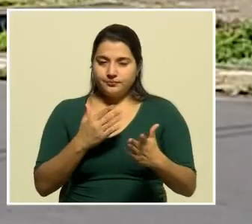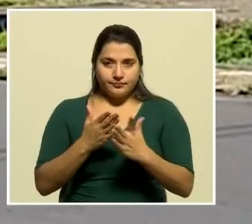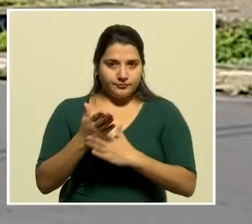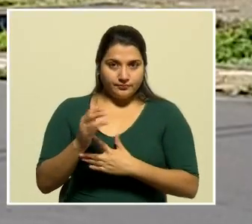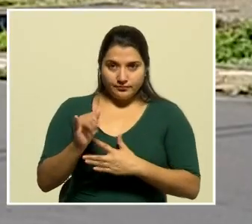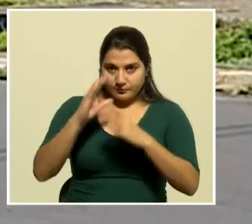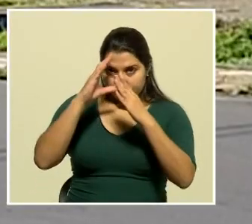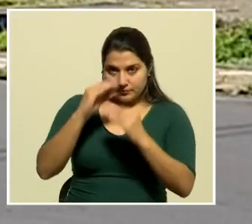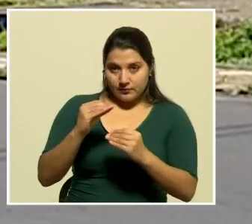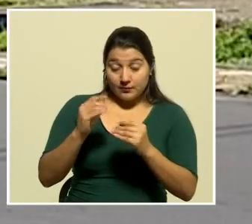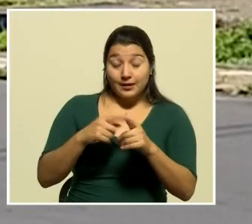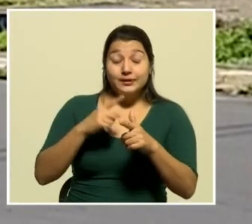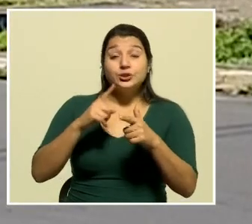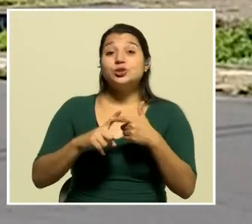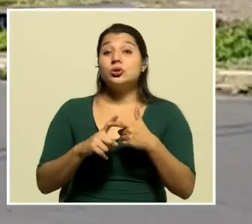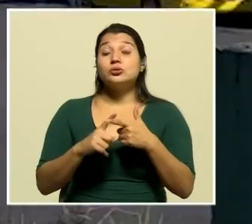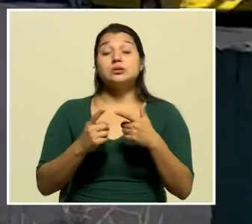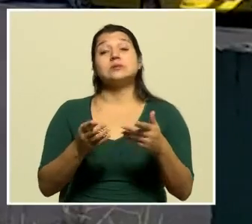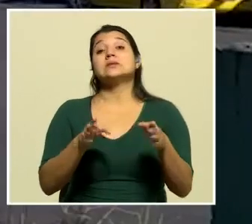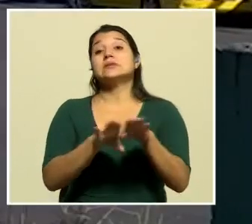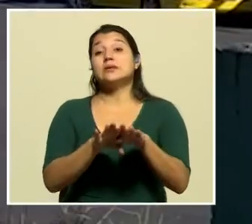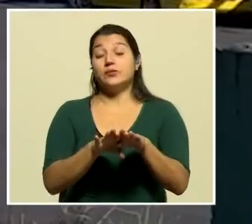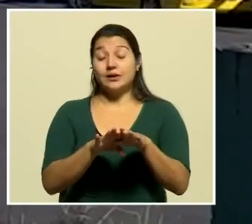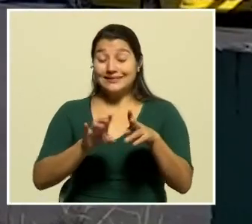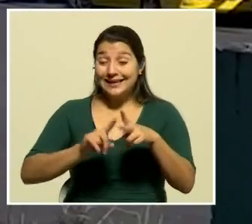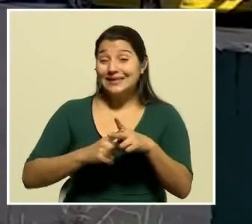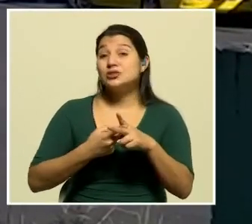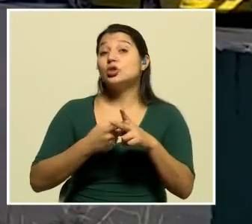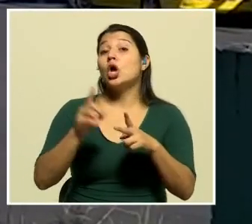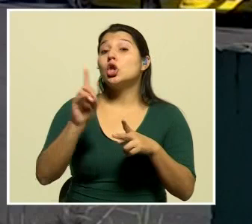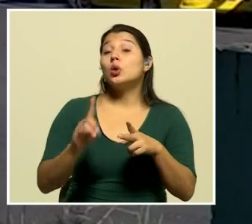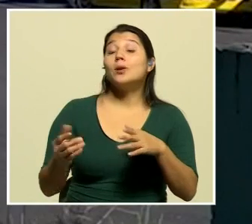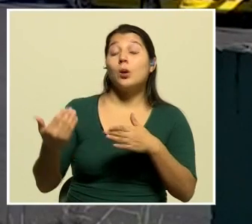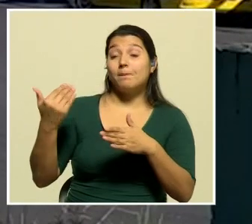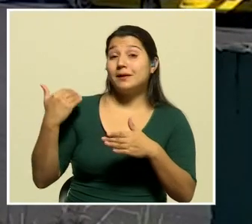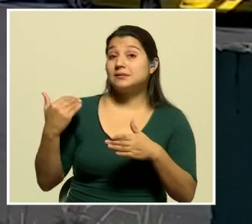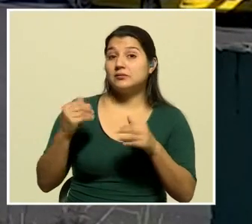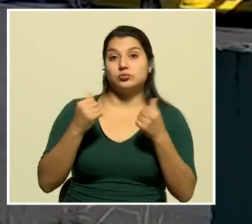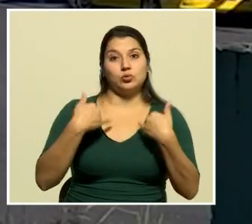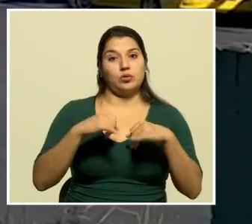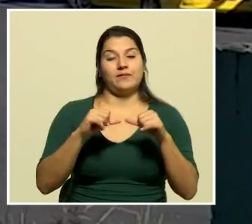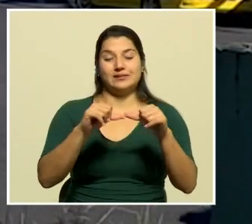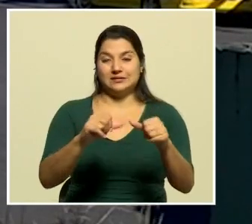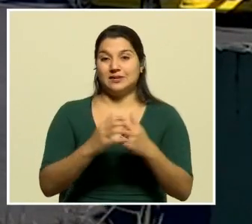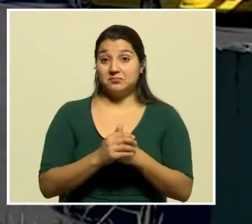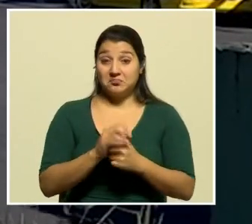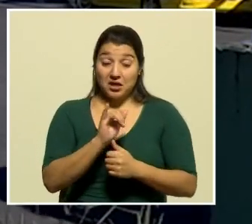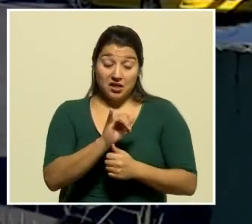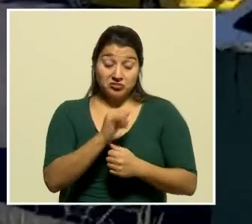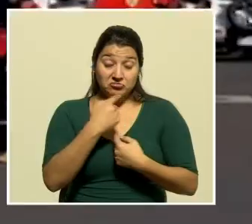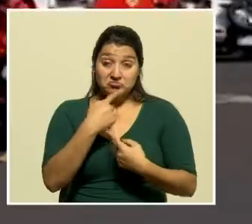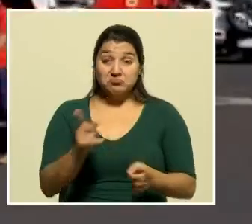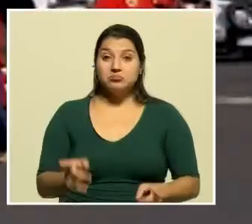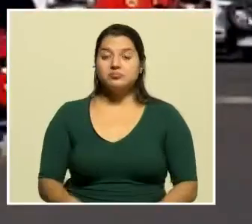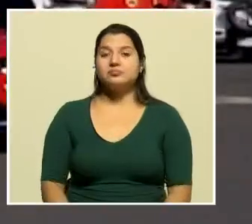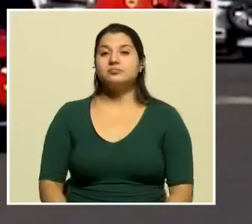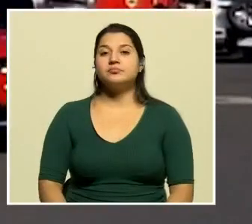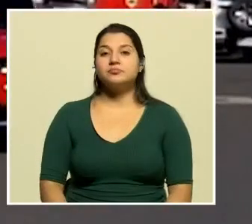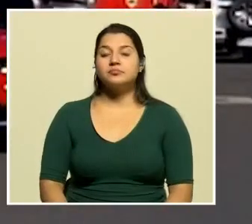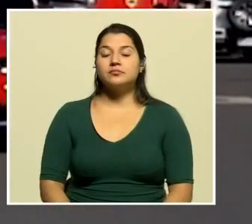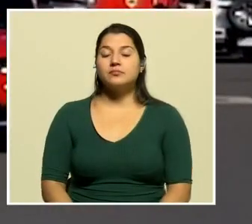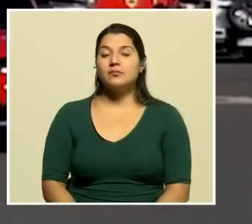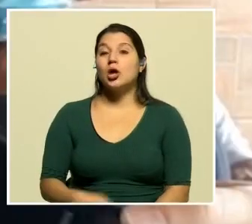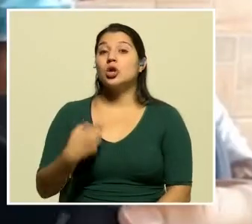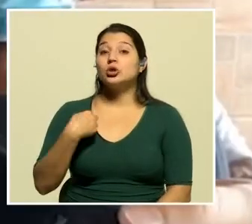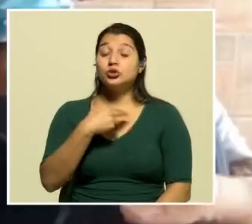y por lo tanto la medida del cierre que inició desde el pasado domingo se mantiene. Estas fueron sus declaraciones. Estamos